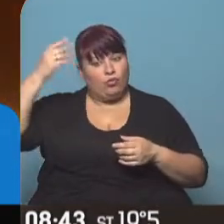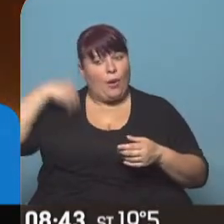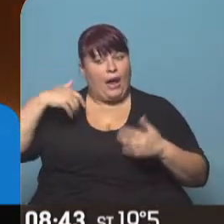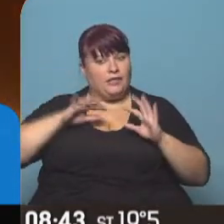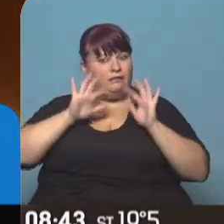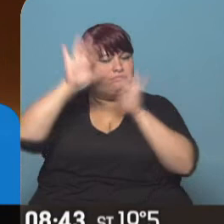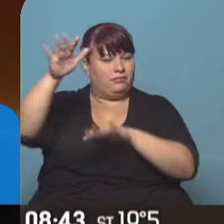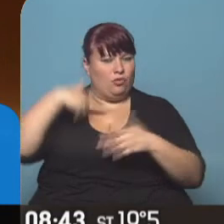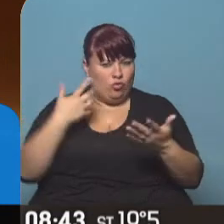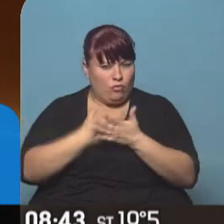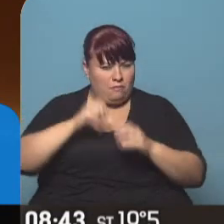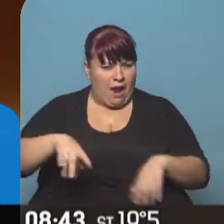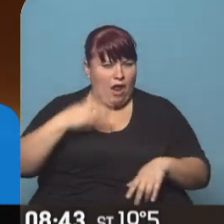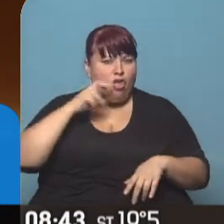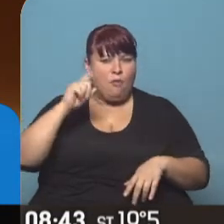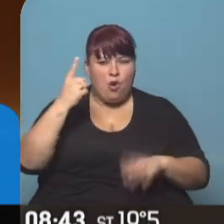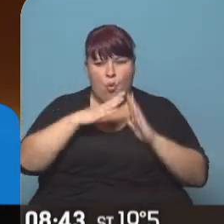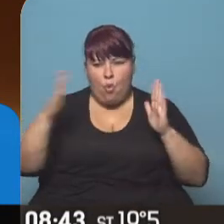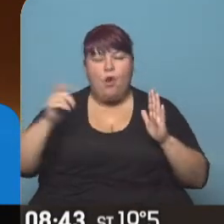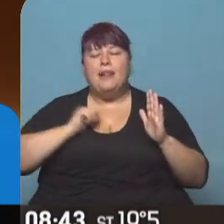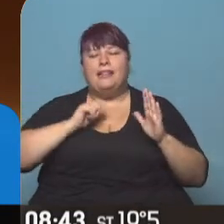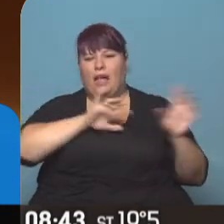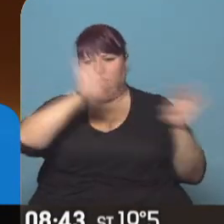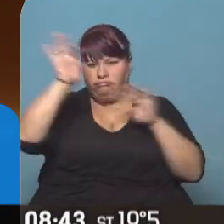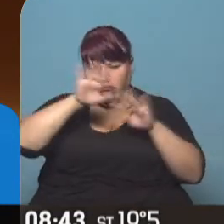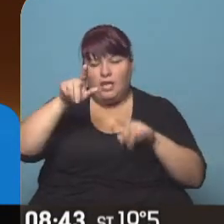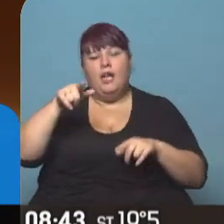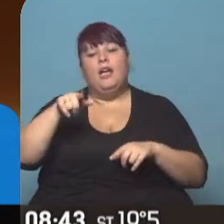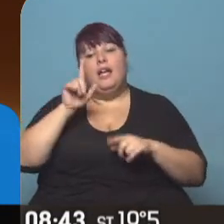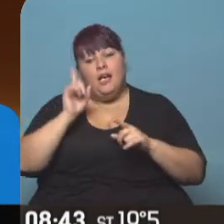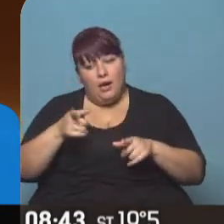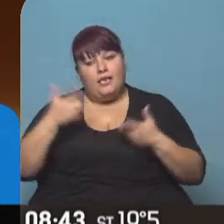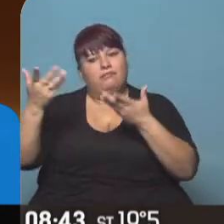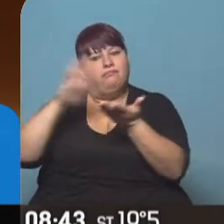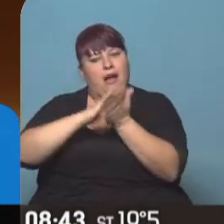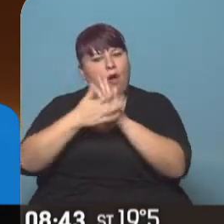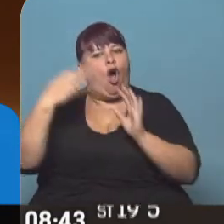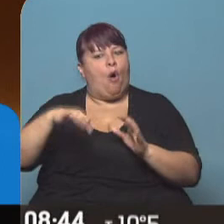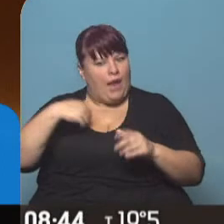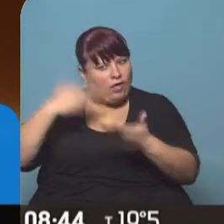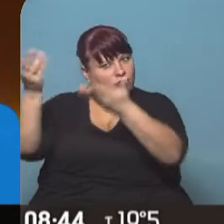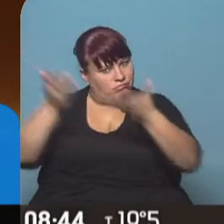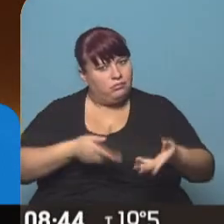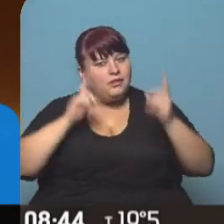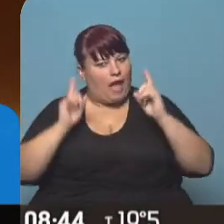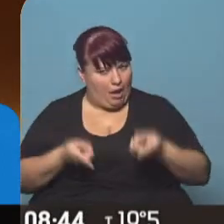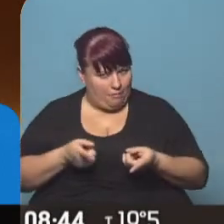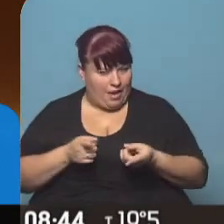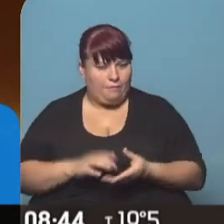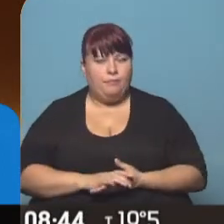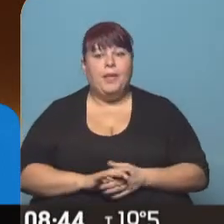cuando la pasamos muy mal acá en la época de la dictadura así que es una sólida y hay una obligación no está recibirlos a ellos